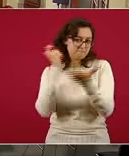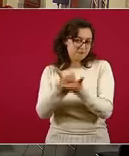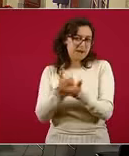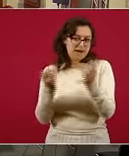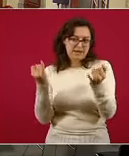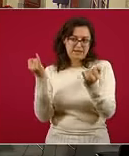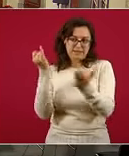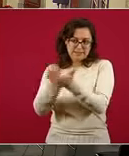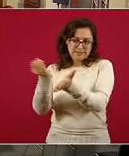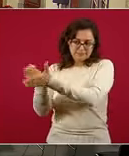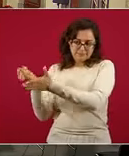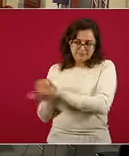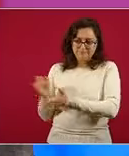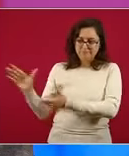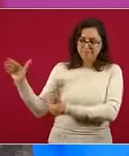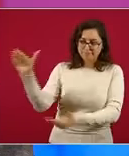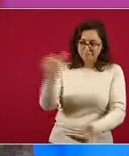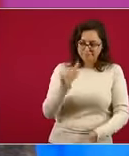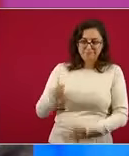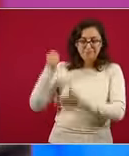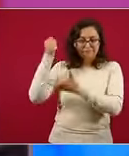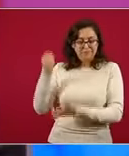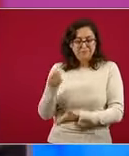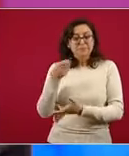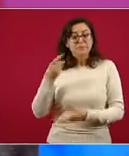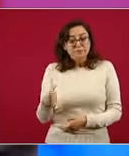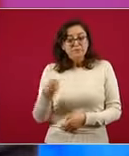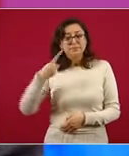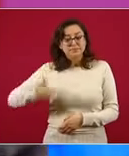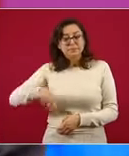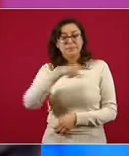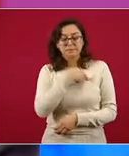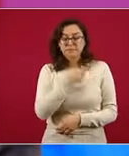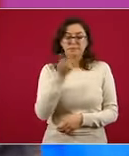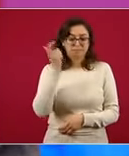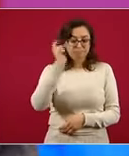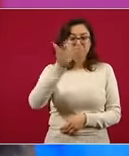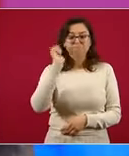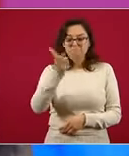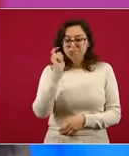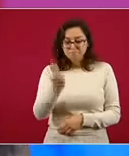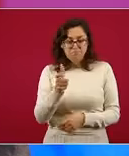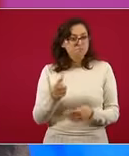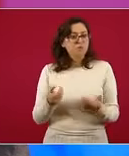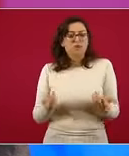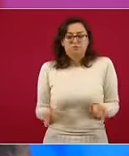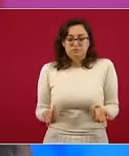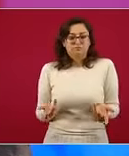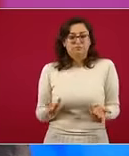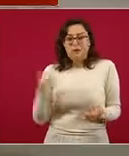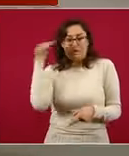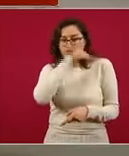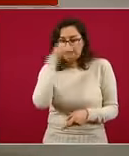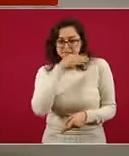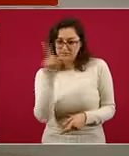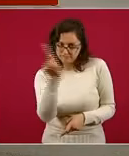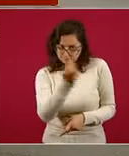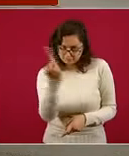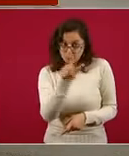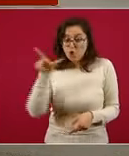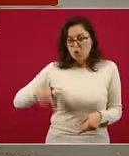hace la nación. Entonces, la estamos pagando esa vacuna, todas y todos quienes somos contribuyentes, y